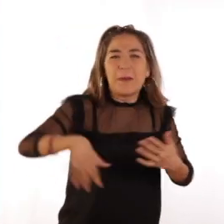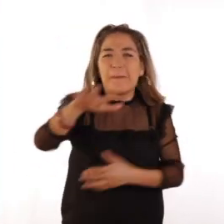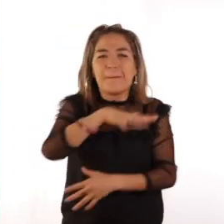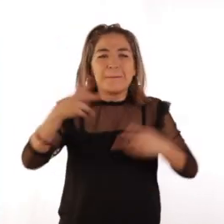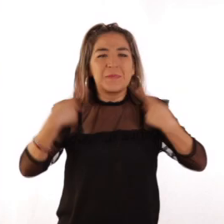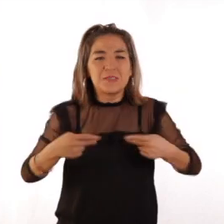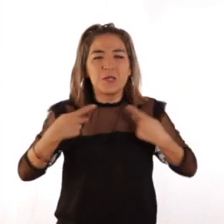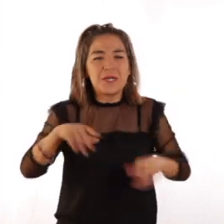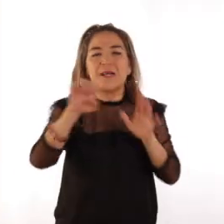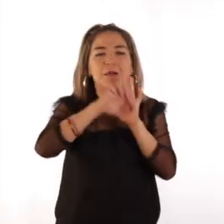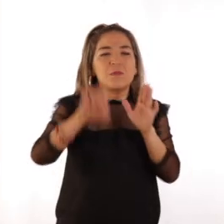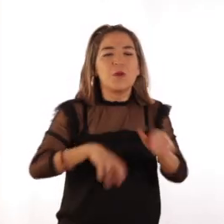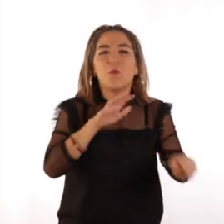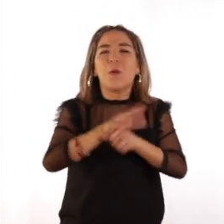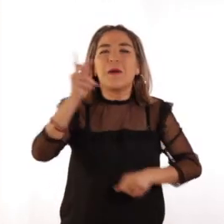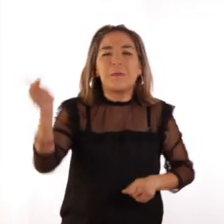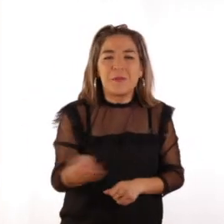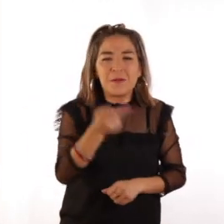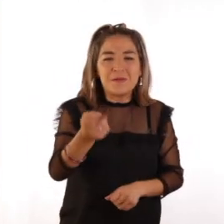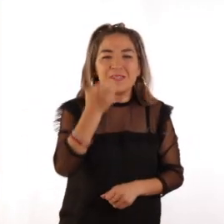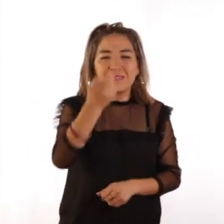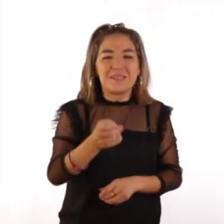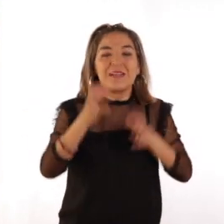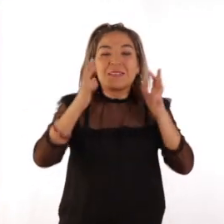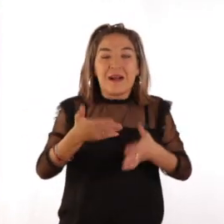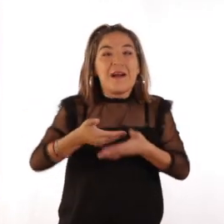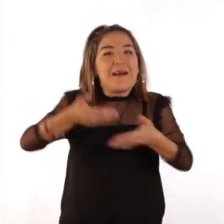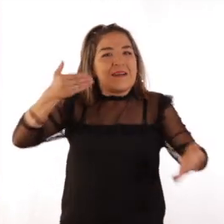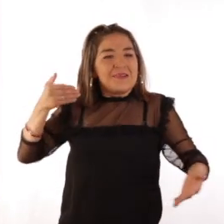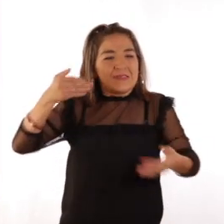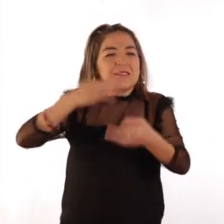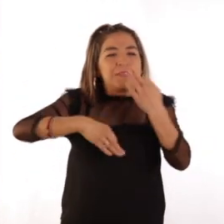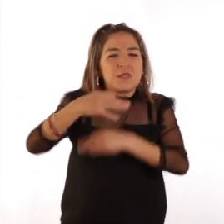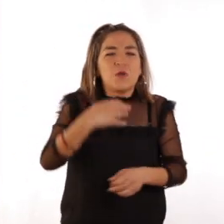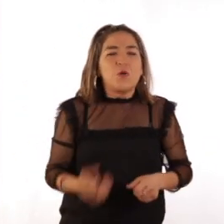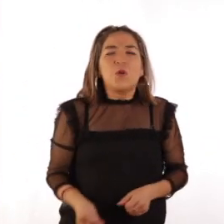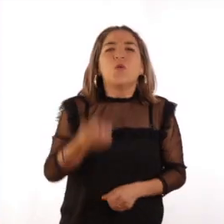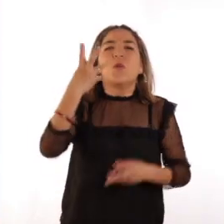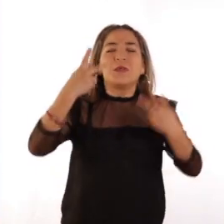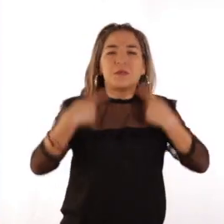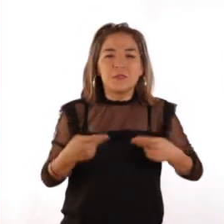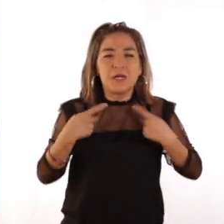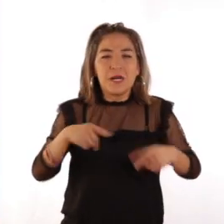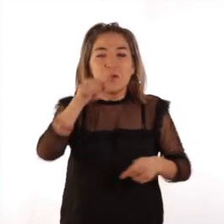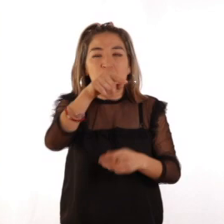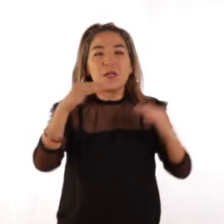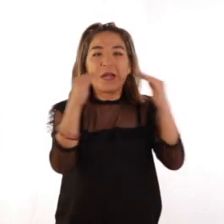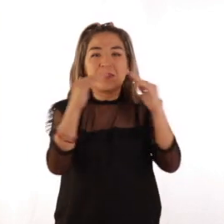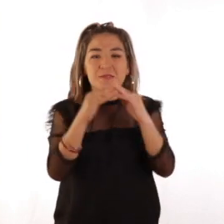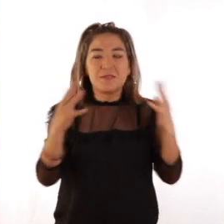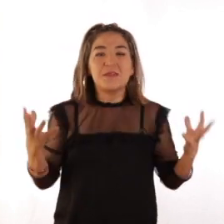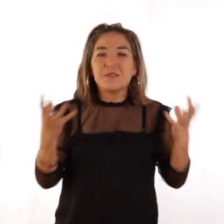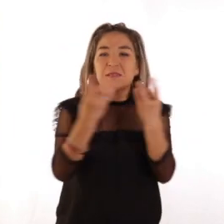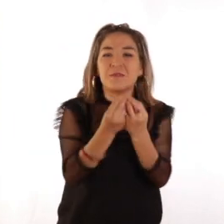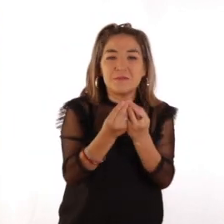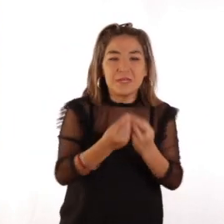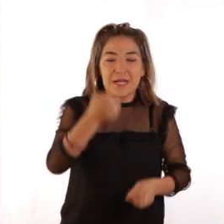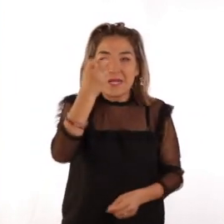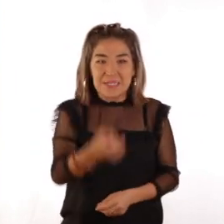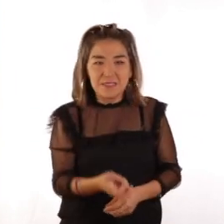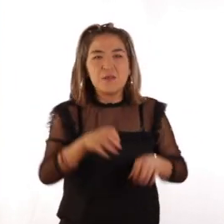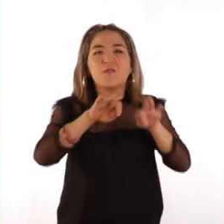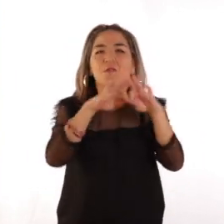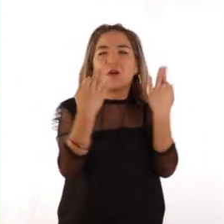población. Por ejemplo, una de las preguntas determinantes que se les hace a todos es: ¿Cuántas personas habitan en esta